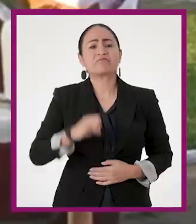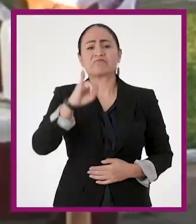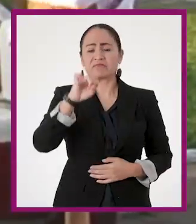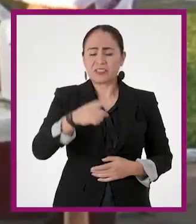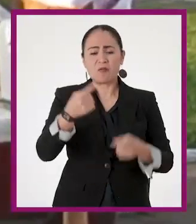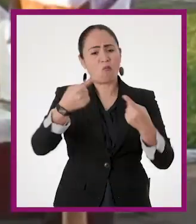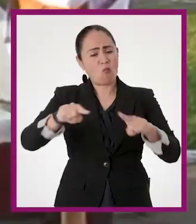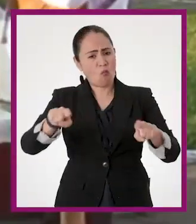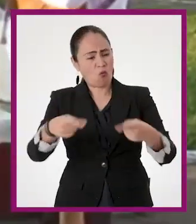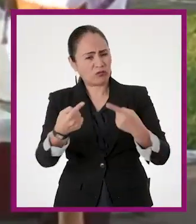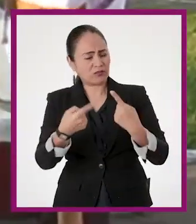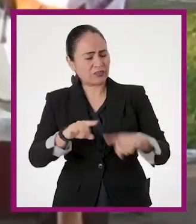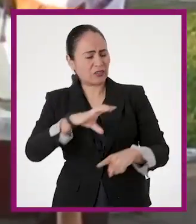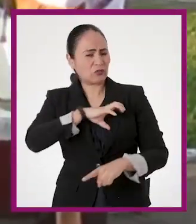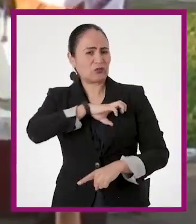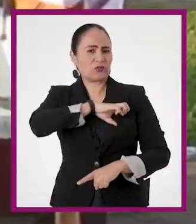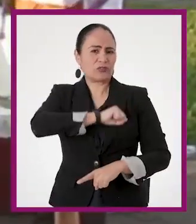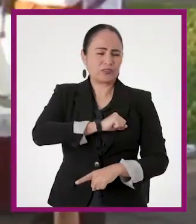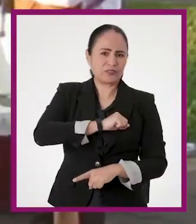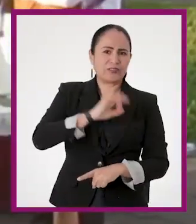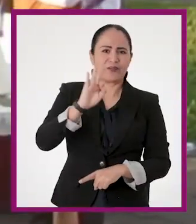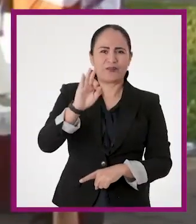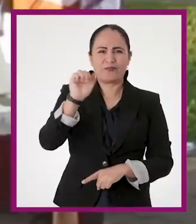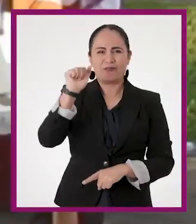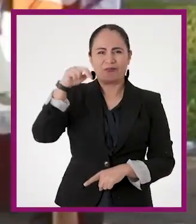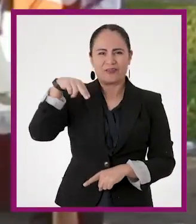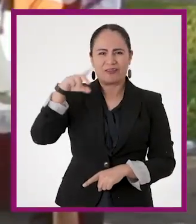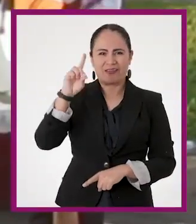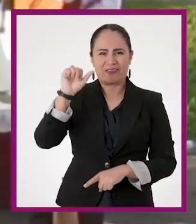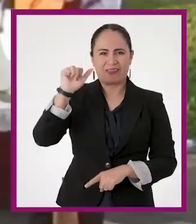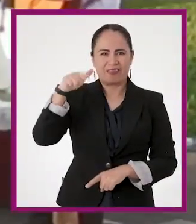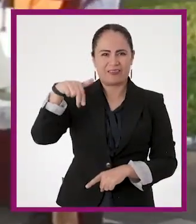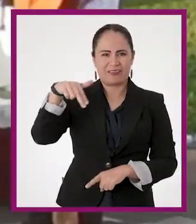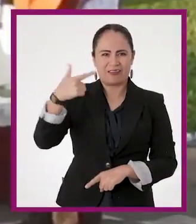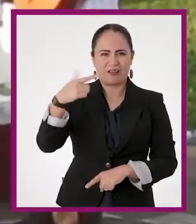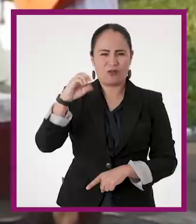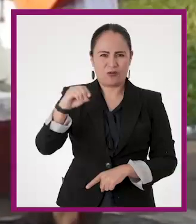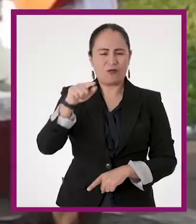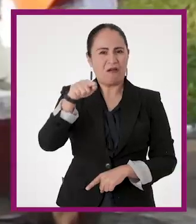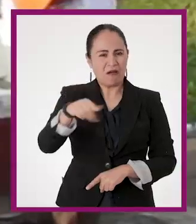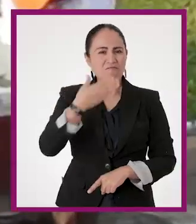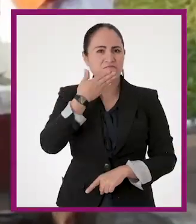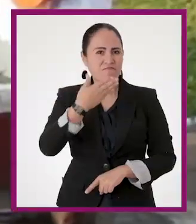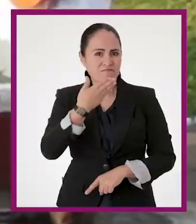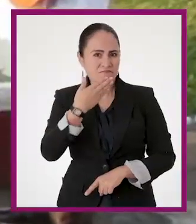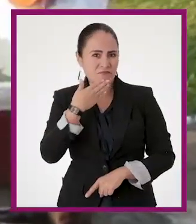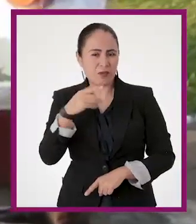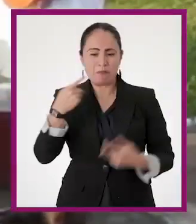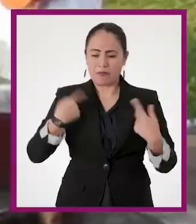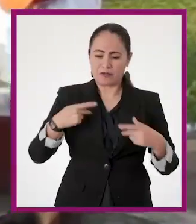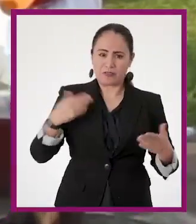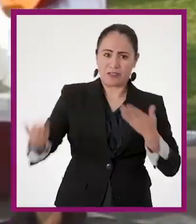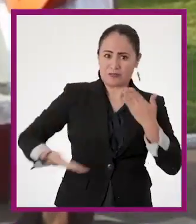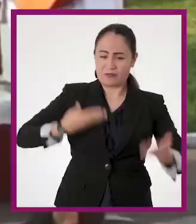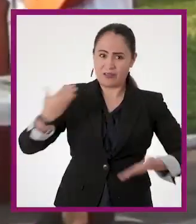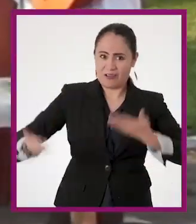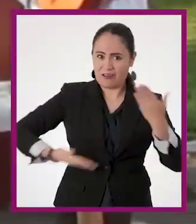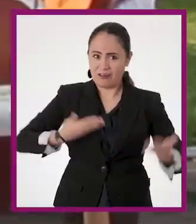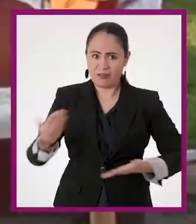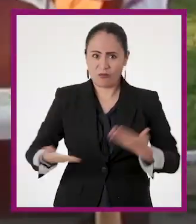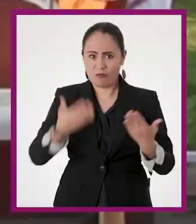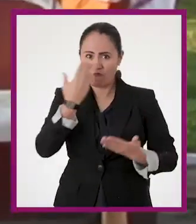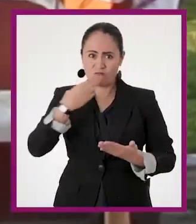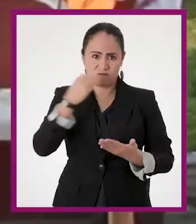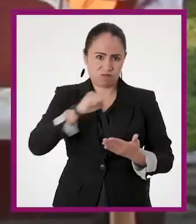Disfrutar de un buen fandango en Plaza de Doña Marta, de versadas una sarta con bailadores de